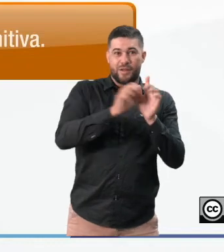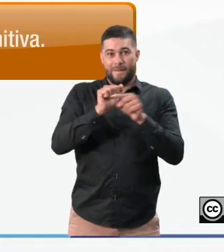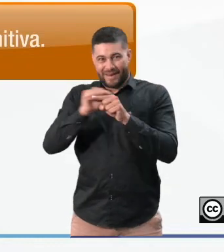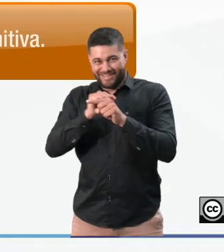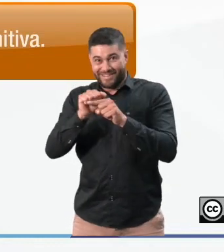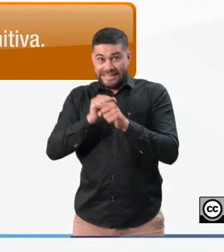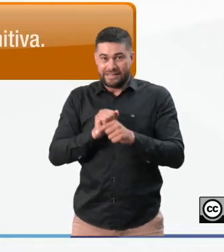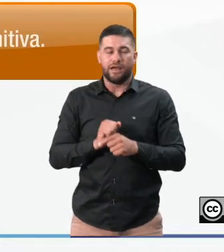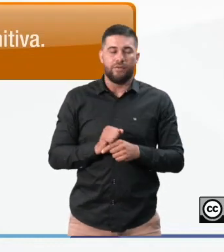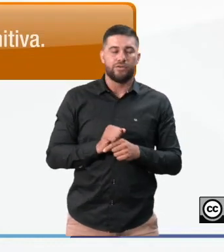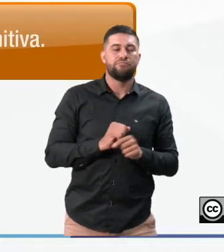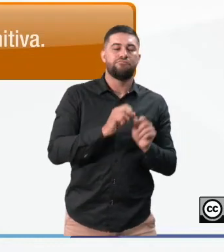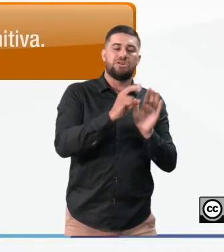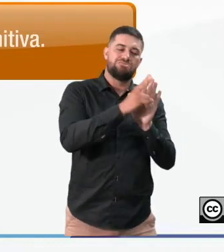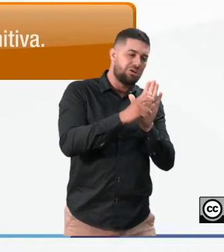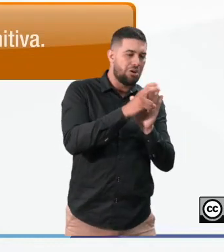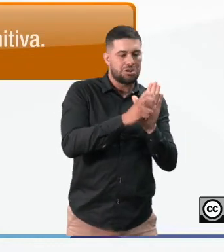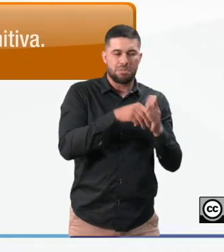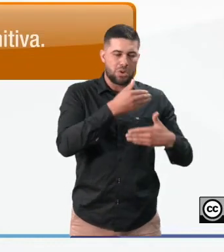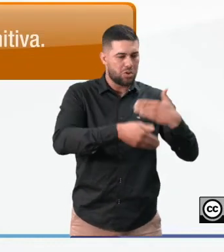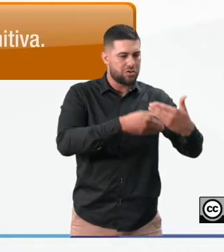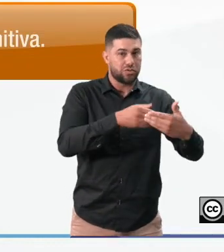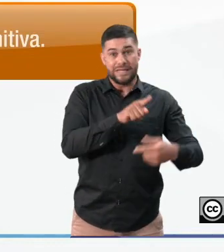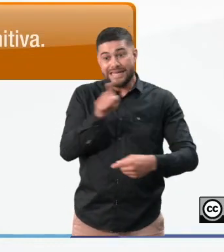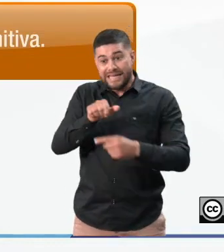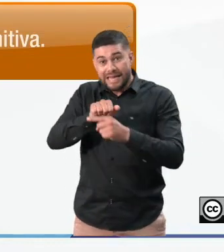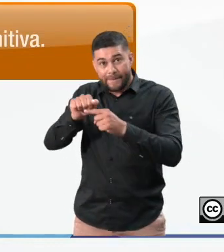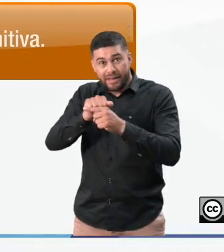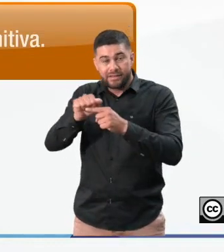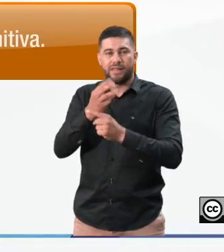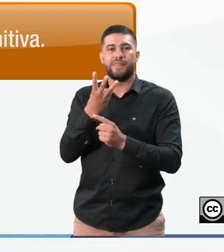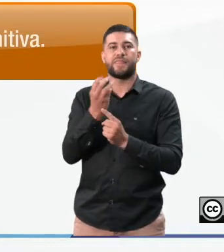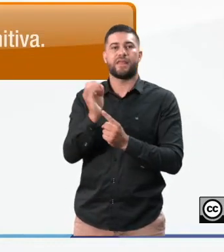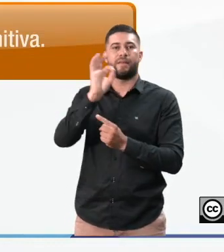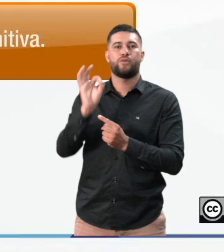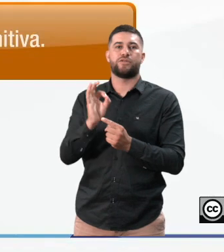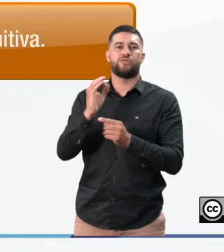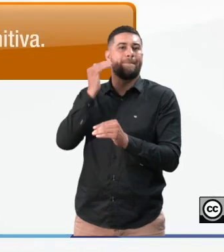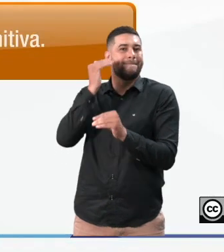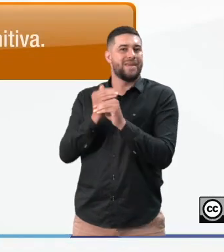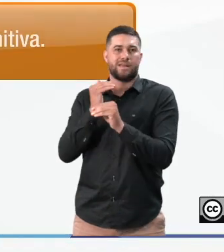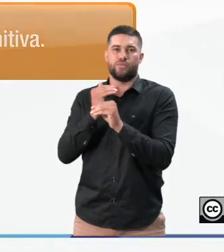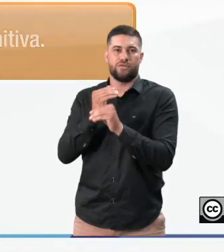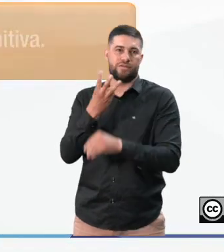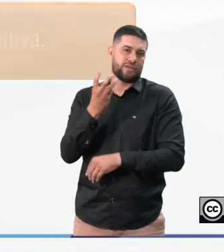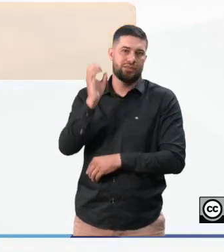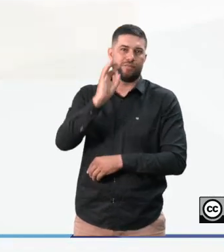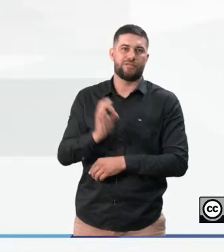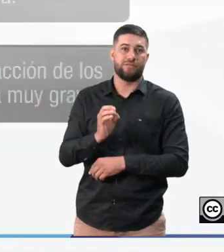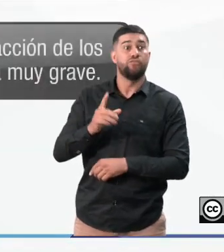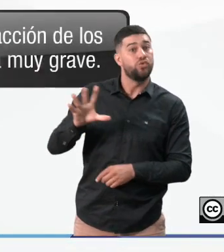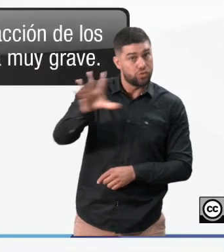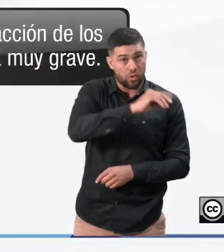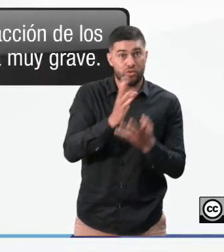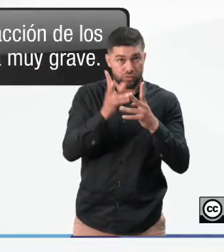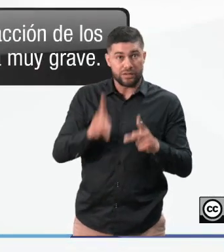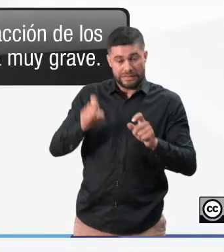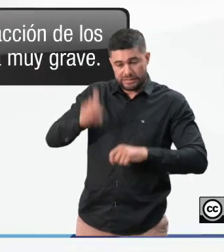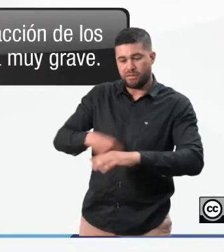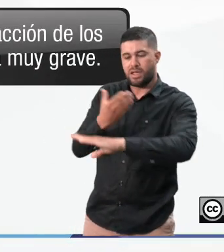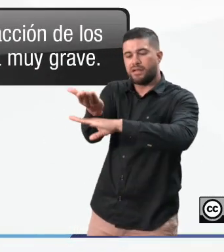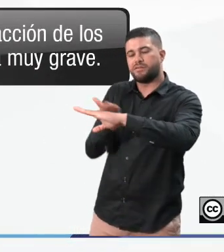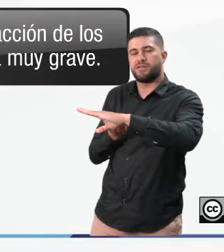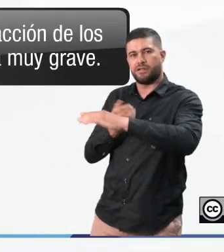teórico y práctico, el componente práctico debe ser aprobado. De lo contrario, no se puede realizar habilitación. De